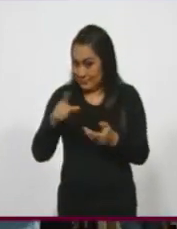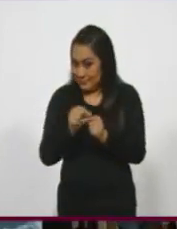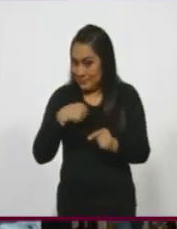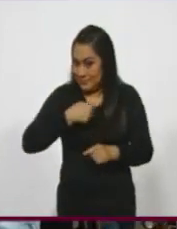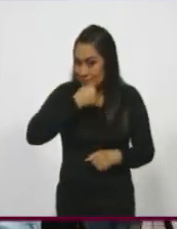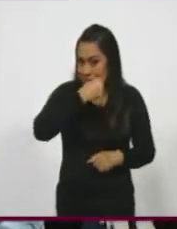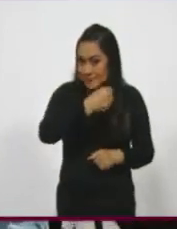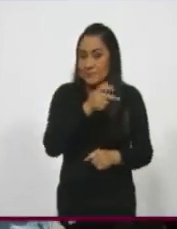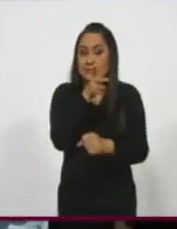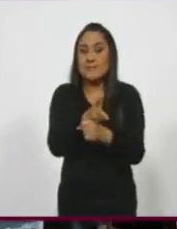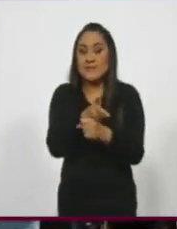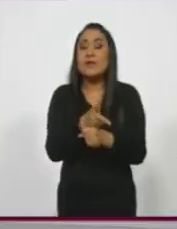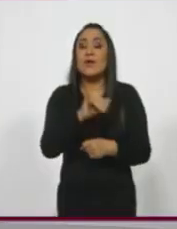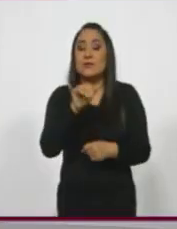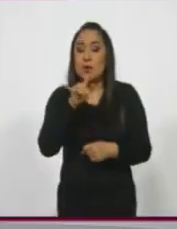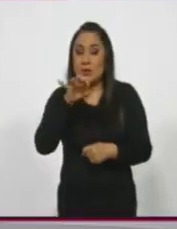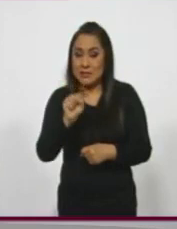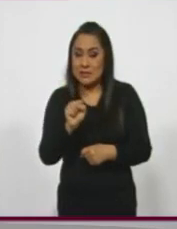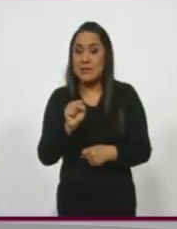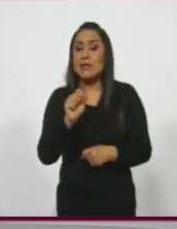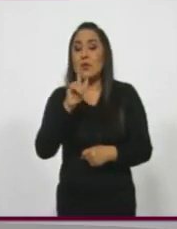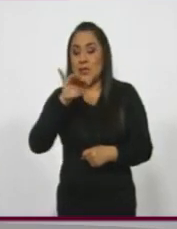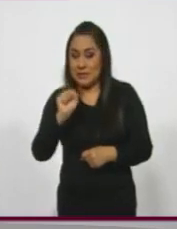reporte con imágenes de José Luis Cortés y